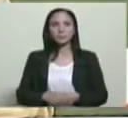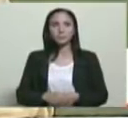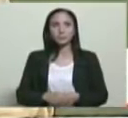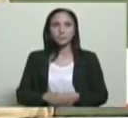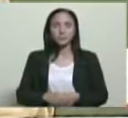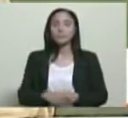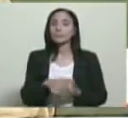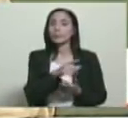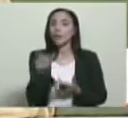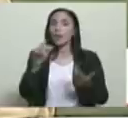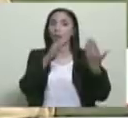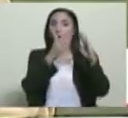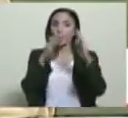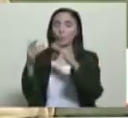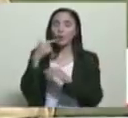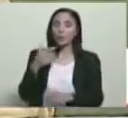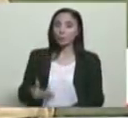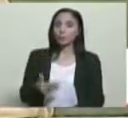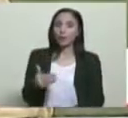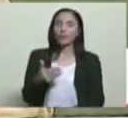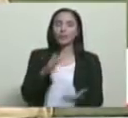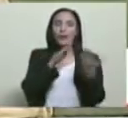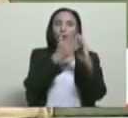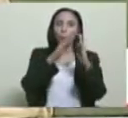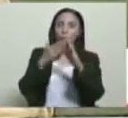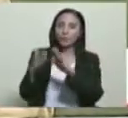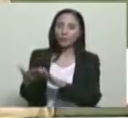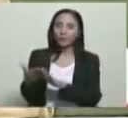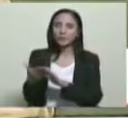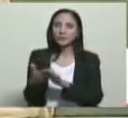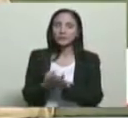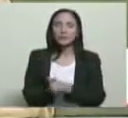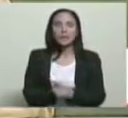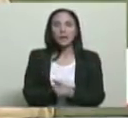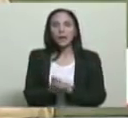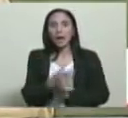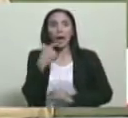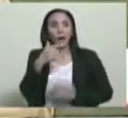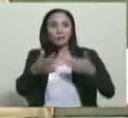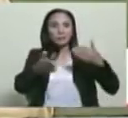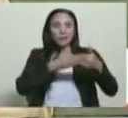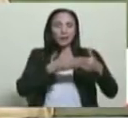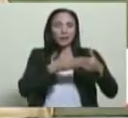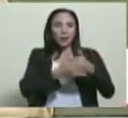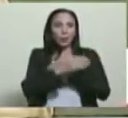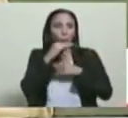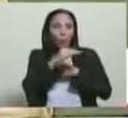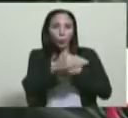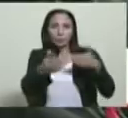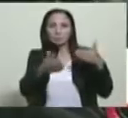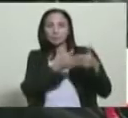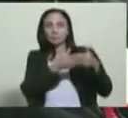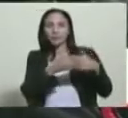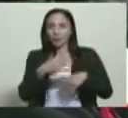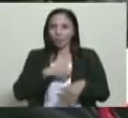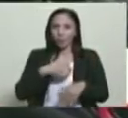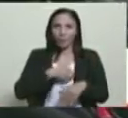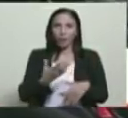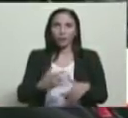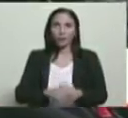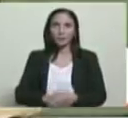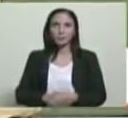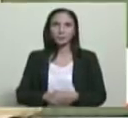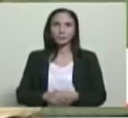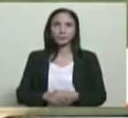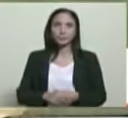la comuna blanca tiene un papel primordial. No puede haber un local vacío y ocioso.